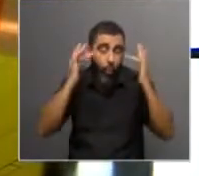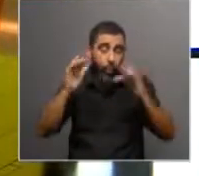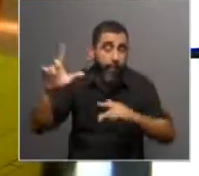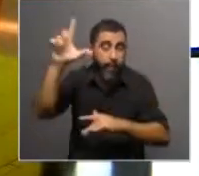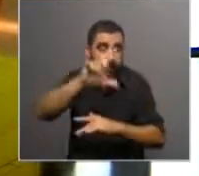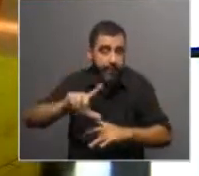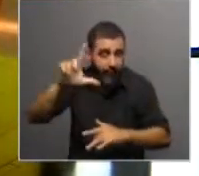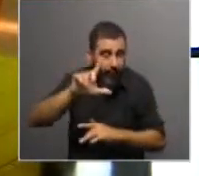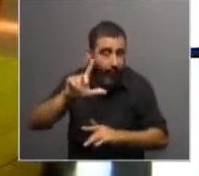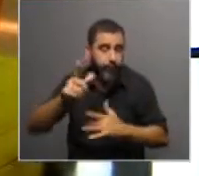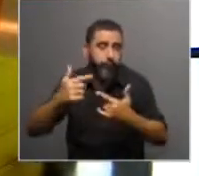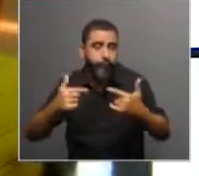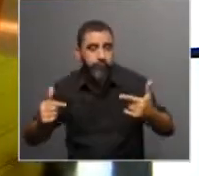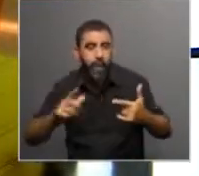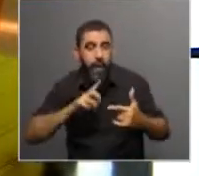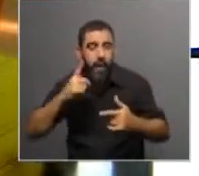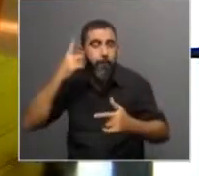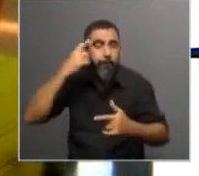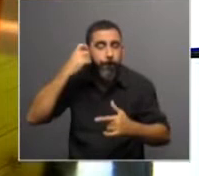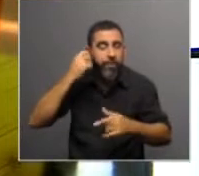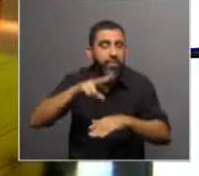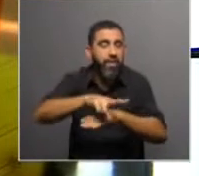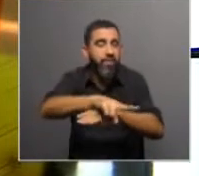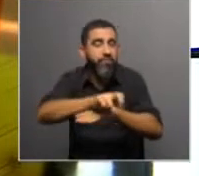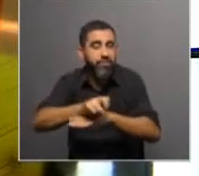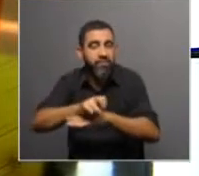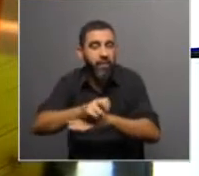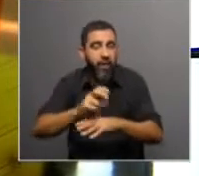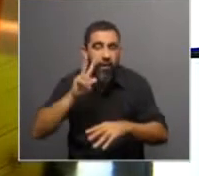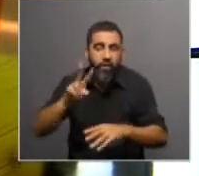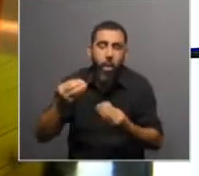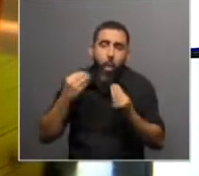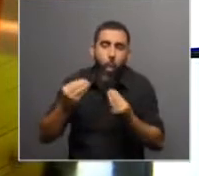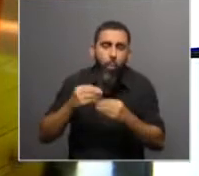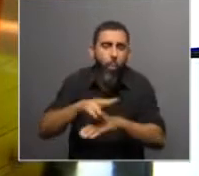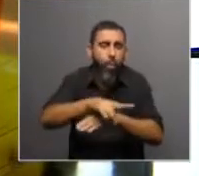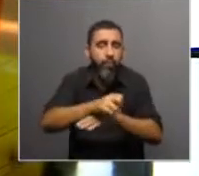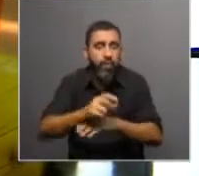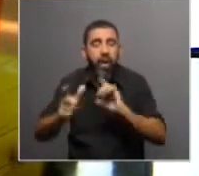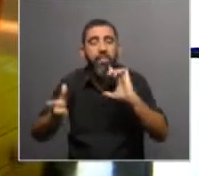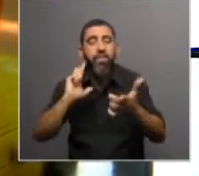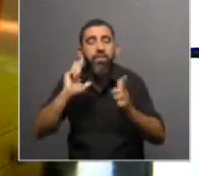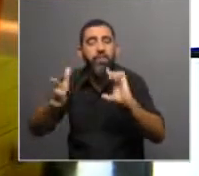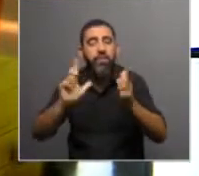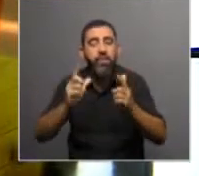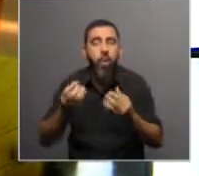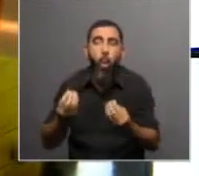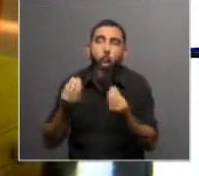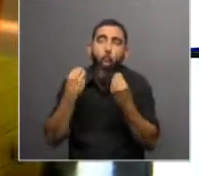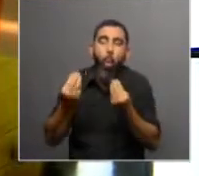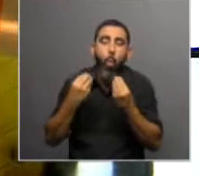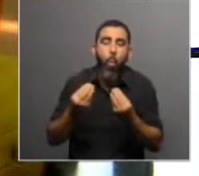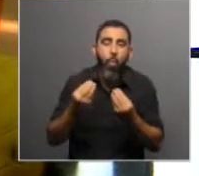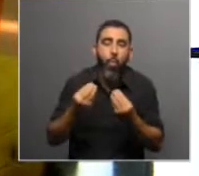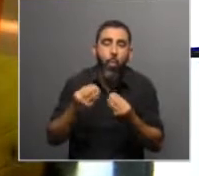secundaria, bachillerato, bueno, hemos tenido alguna experiencia en ese sentido. ¿Quieren ver cómo la física puede ser entretenida? ¿O cómo